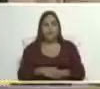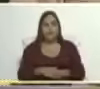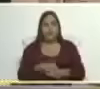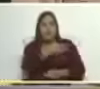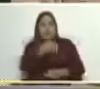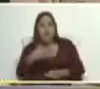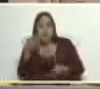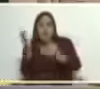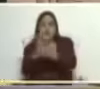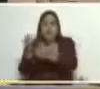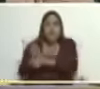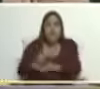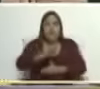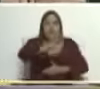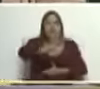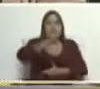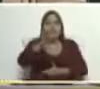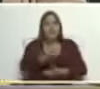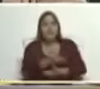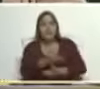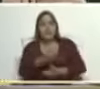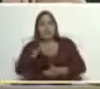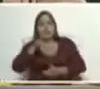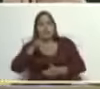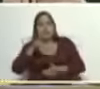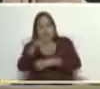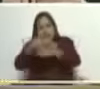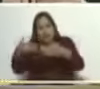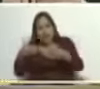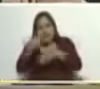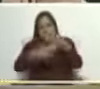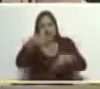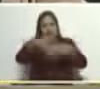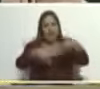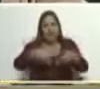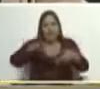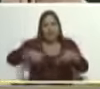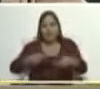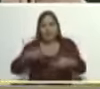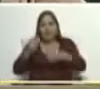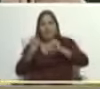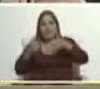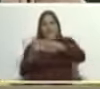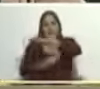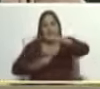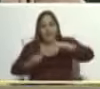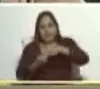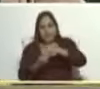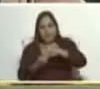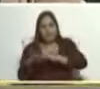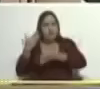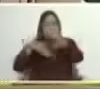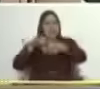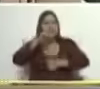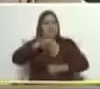trataron de conseguir la mayoría de los dos tercios para sentar las bases